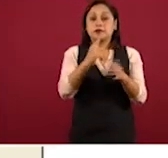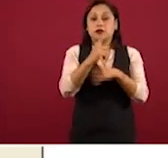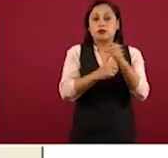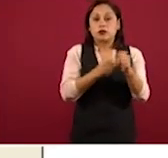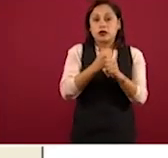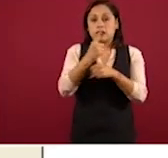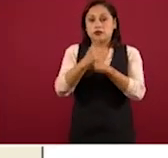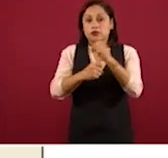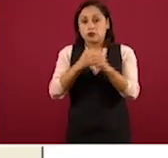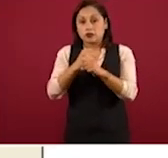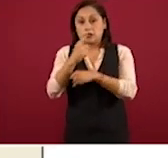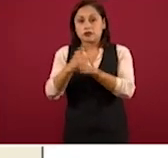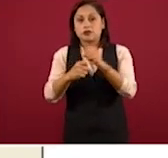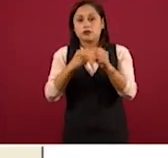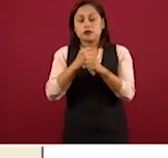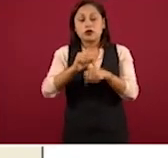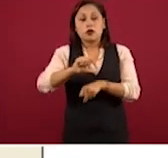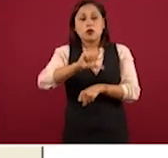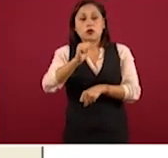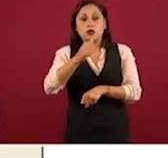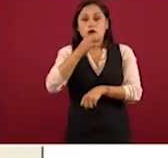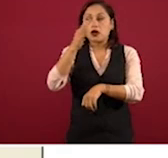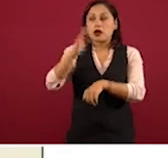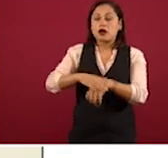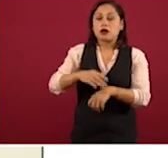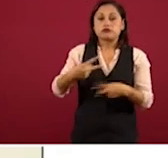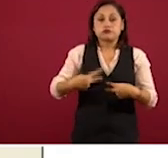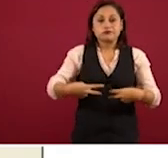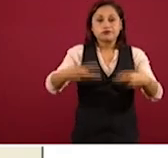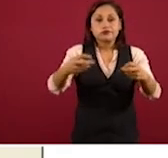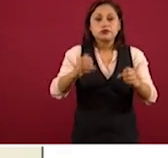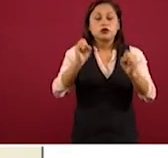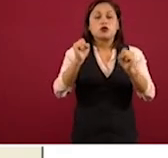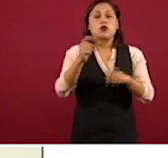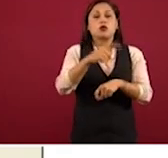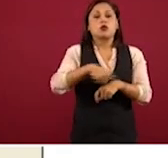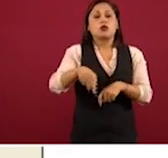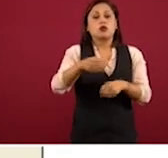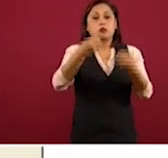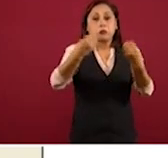y reportar robadas y extraviadas de licencias oficiales colectivas